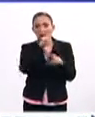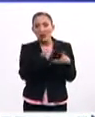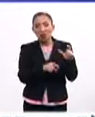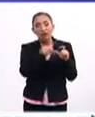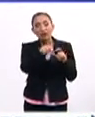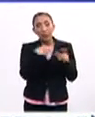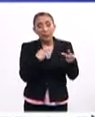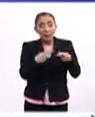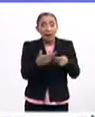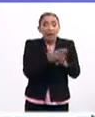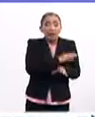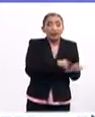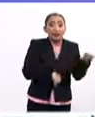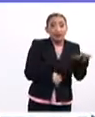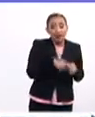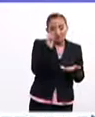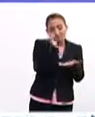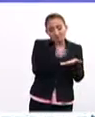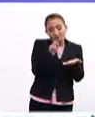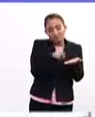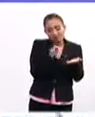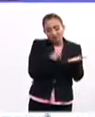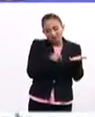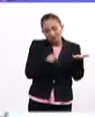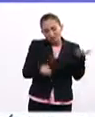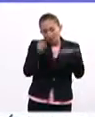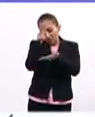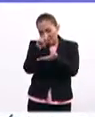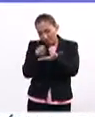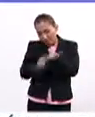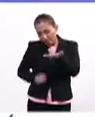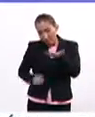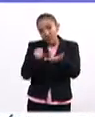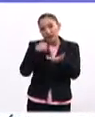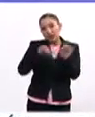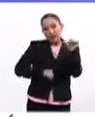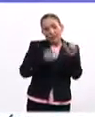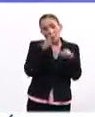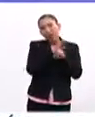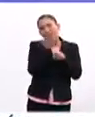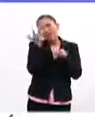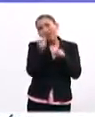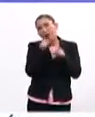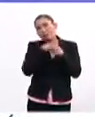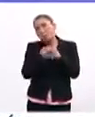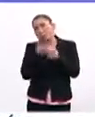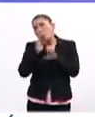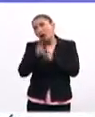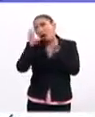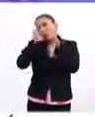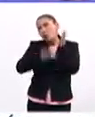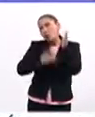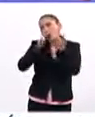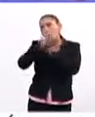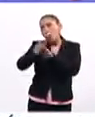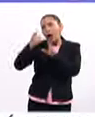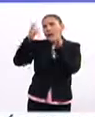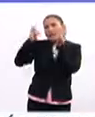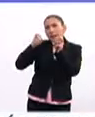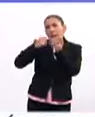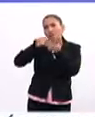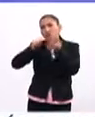pues hay que planear las actividades, ¿no? Entonces, esta planeación, digamos, es una planeación con base en cada una de